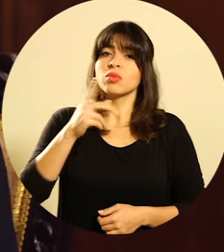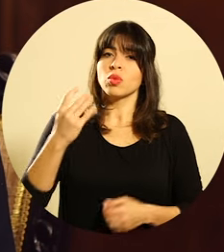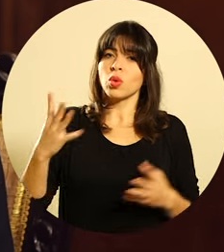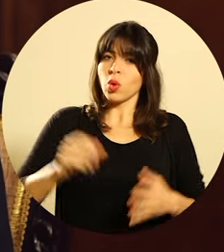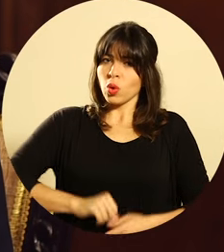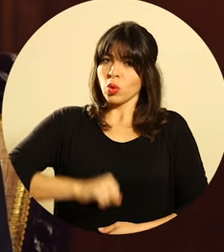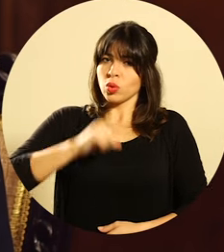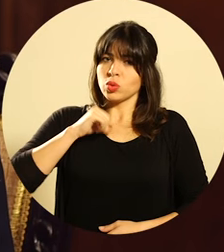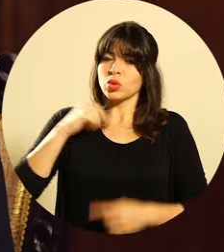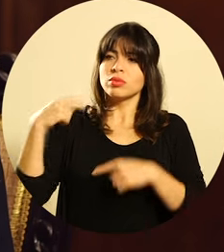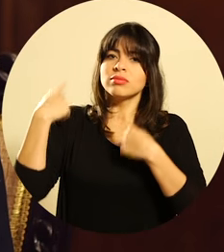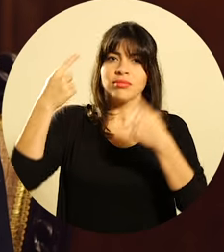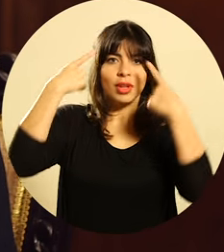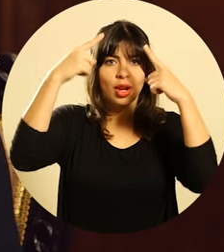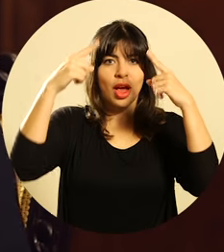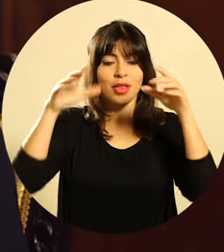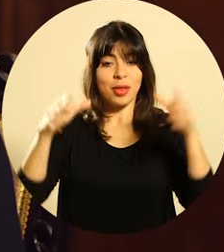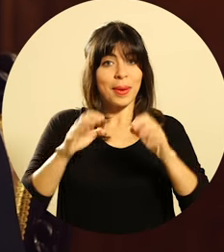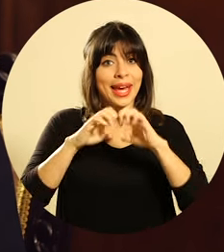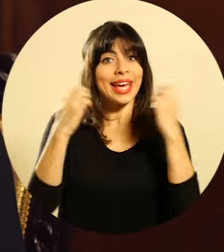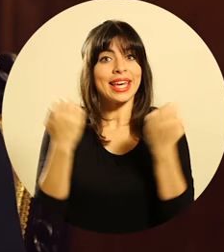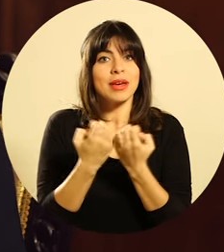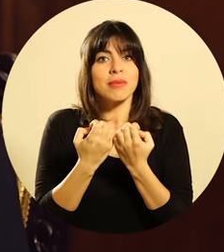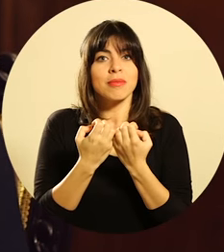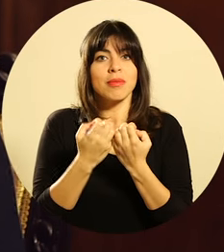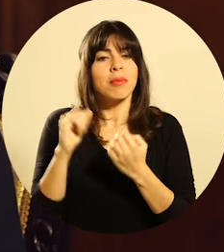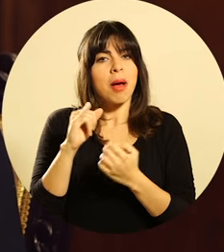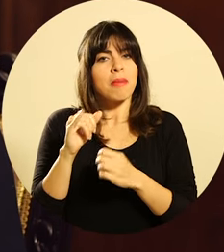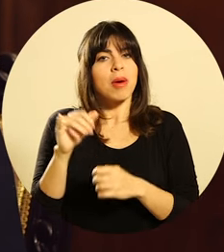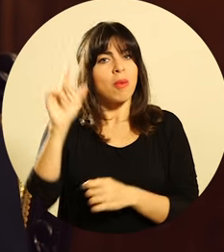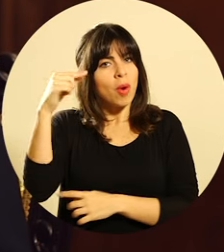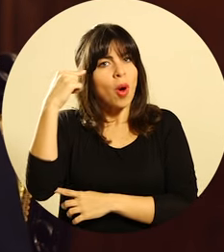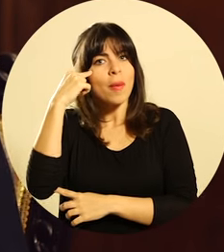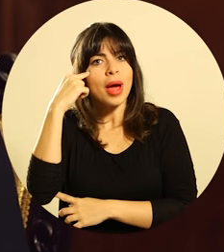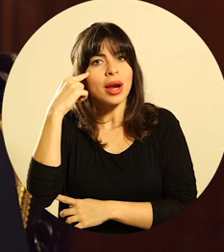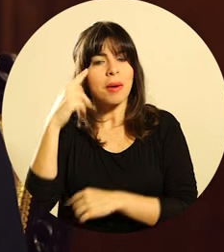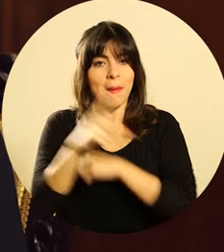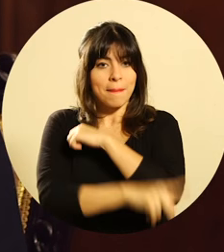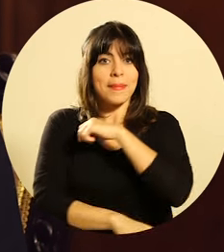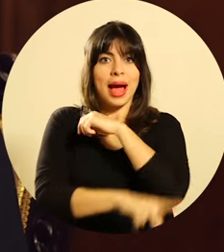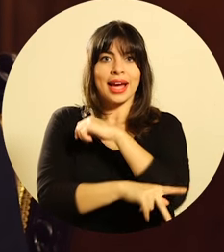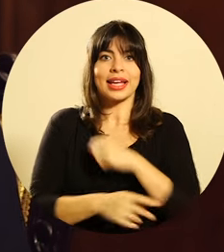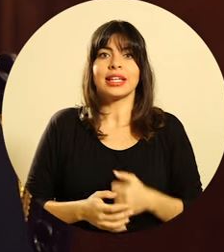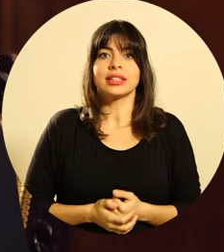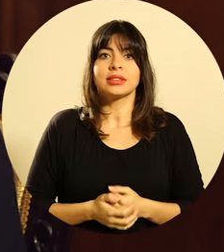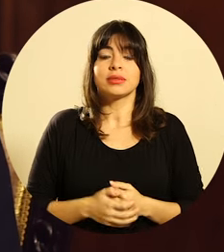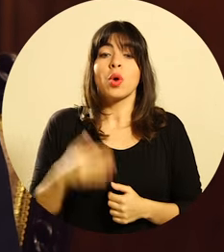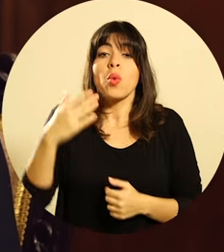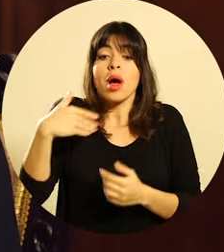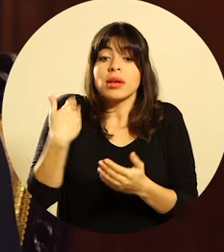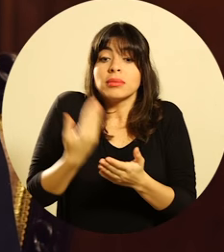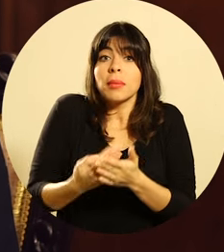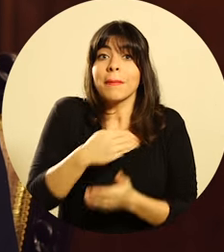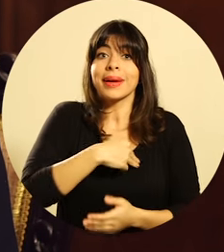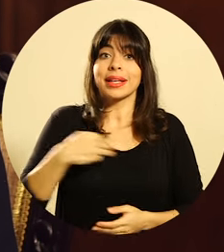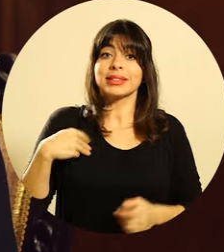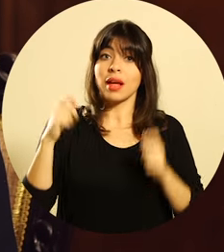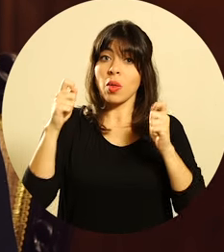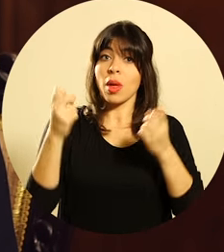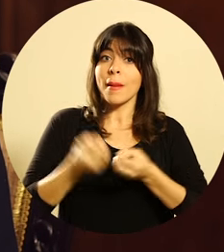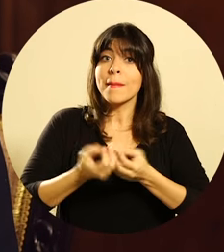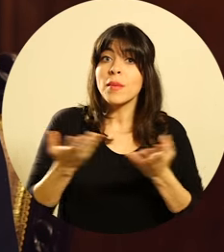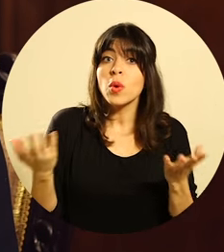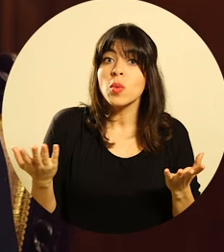Estamos orgullosos de lo que hemos conseguido como equipo, como gobierno, como país. Cuando llegamos al Ministerio de